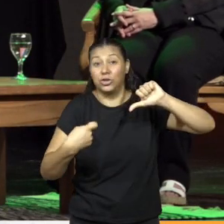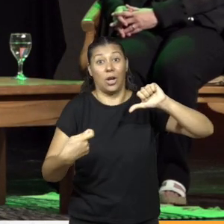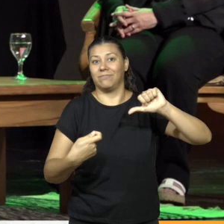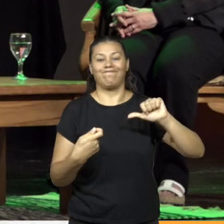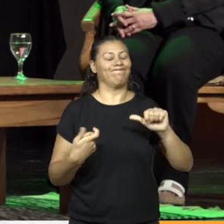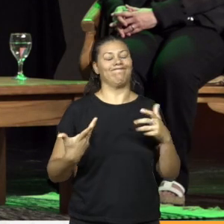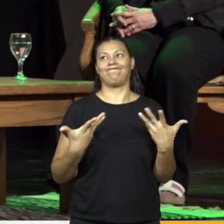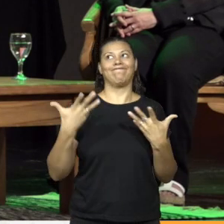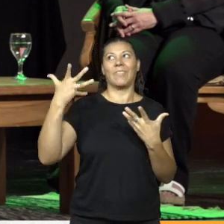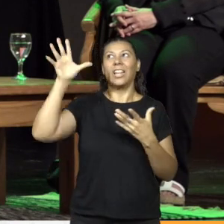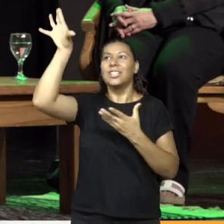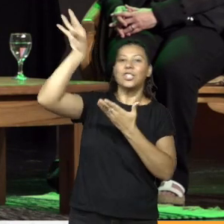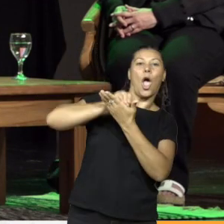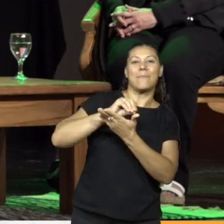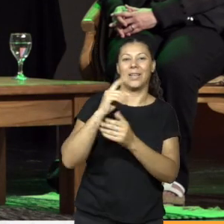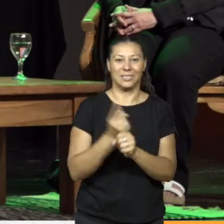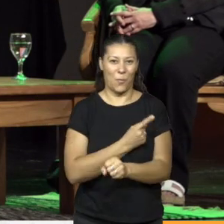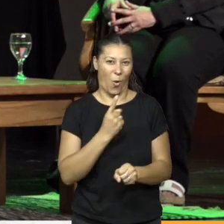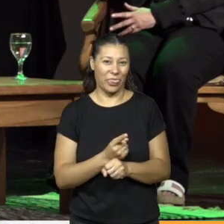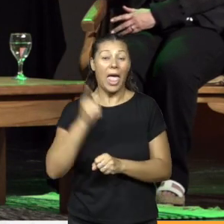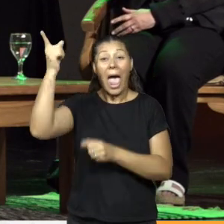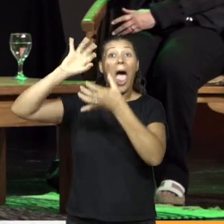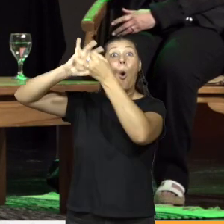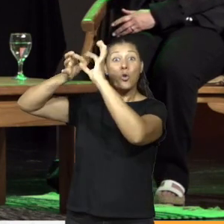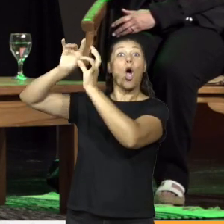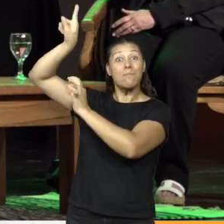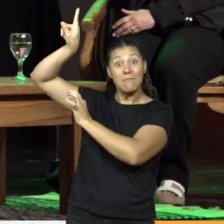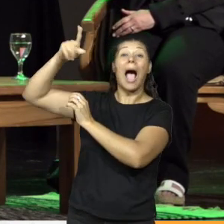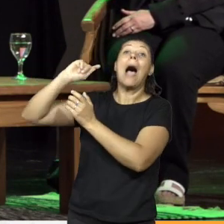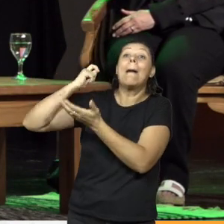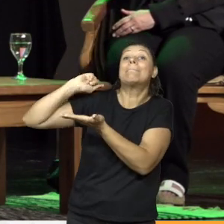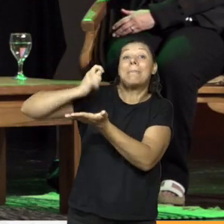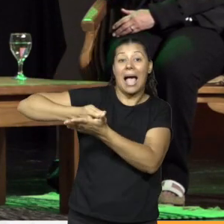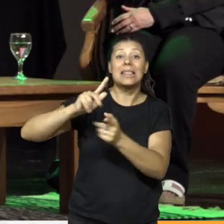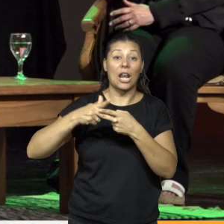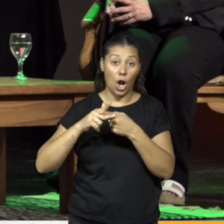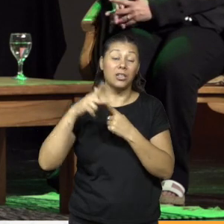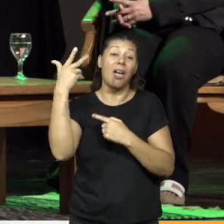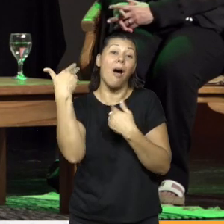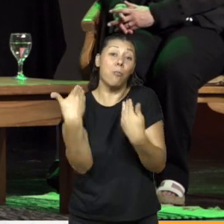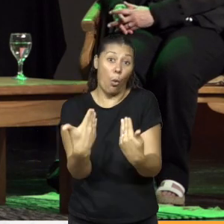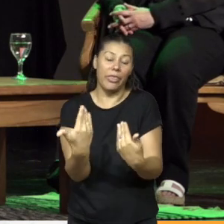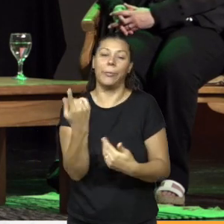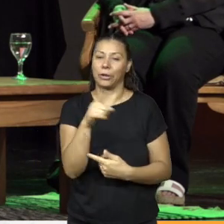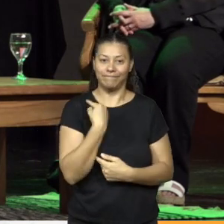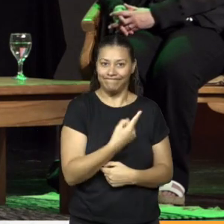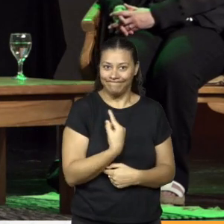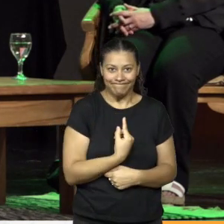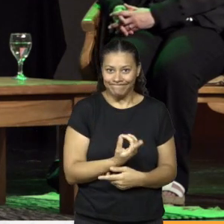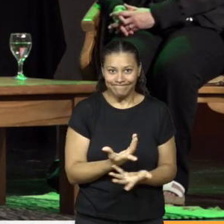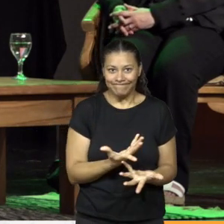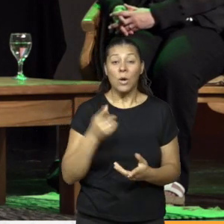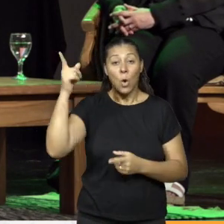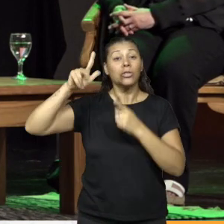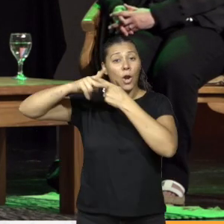lago en Europa, bueno, ellos podrán pagar ese tipo de tecnología que existe, que tiene como todos sus pros y sus